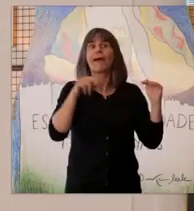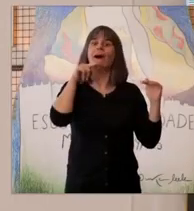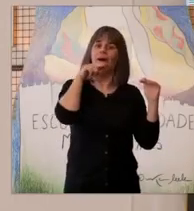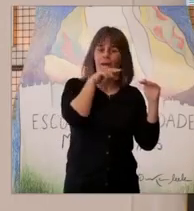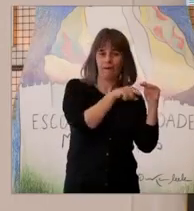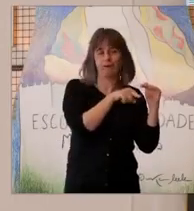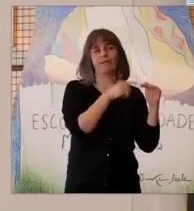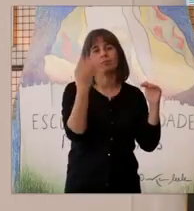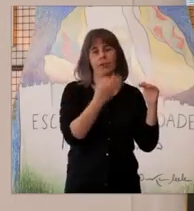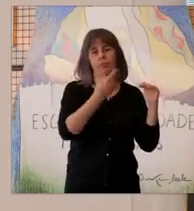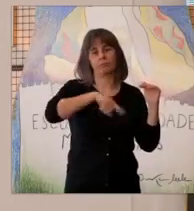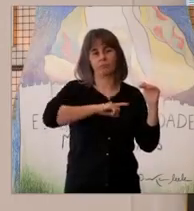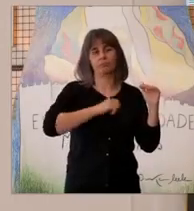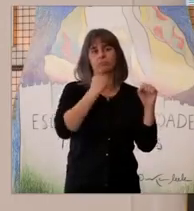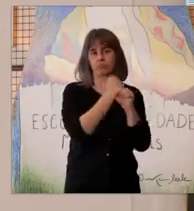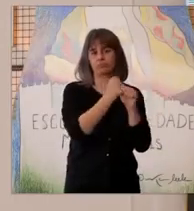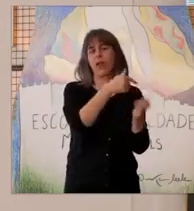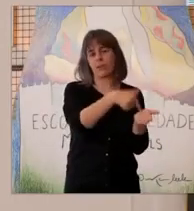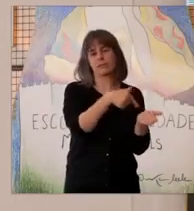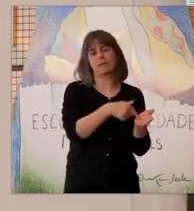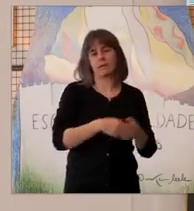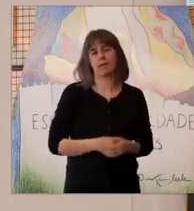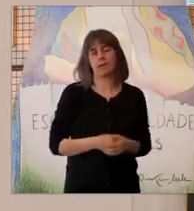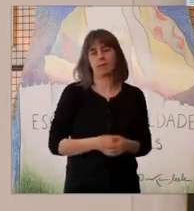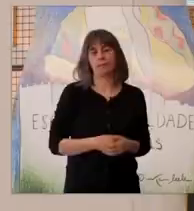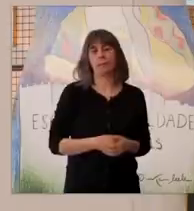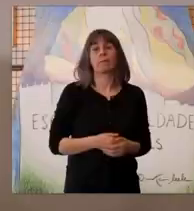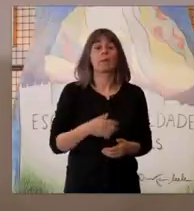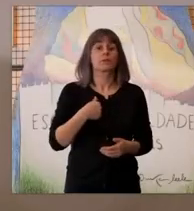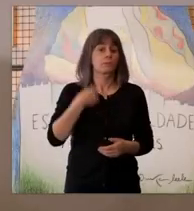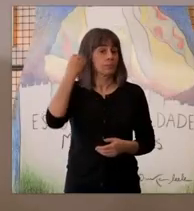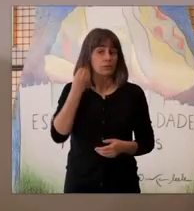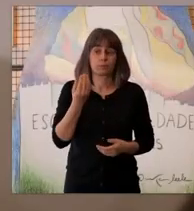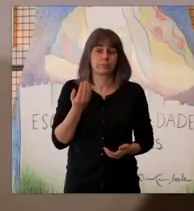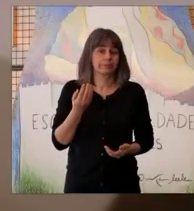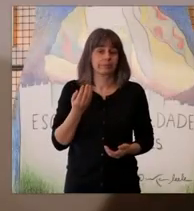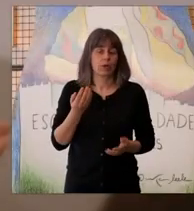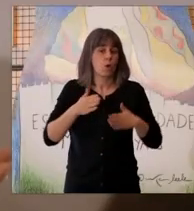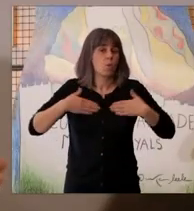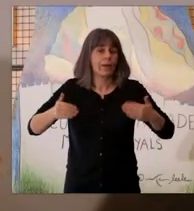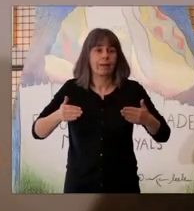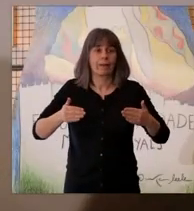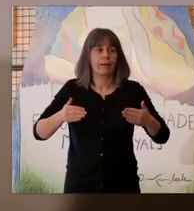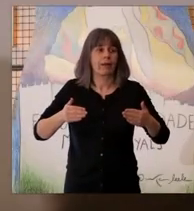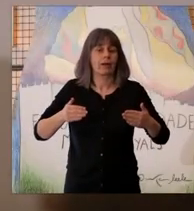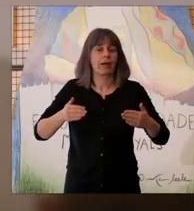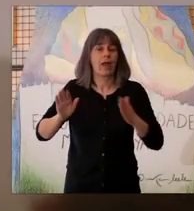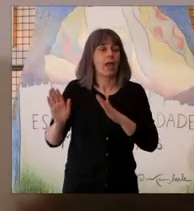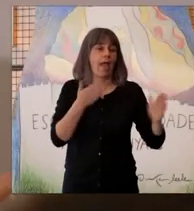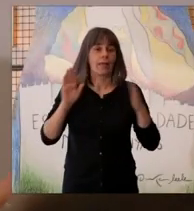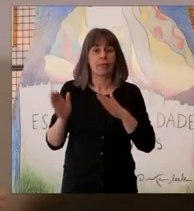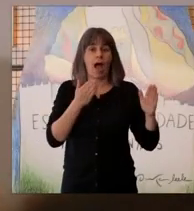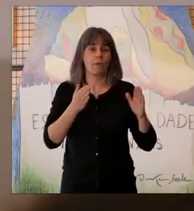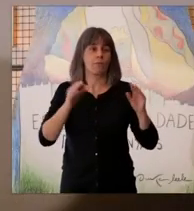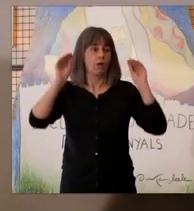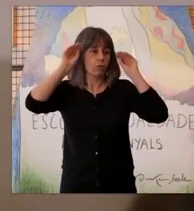tendríamos que hacer una enorme exigencia desde luego yo creo que en cualquier etapa de la formación desde